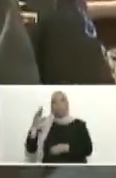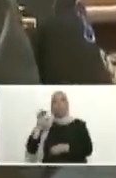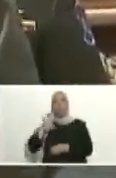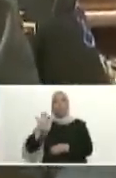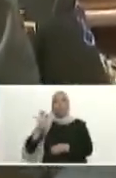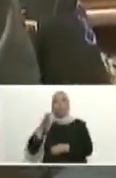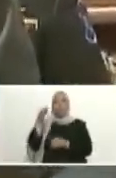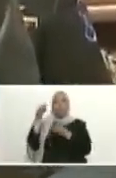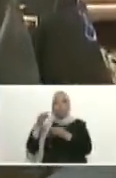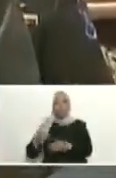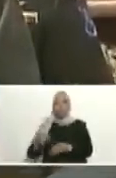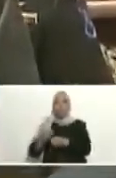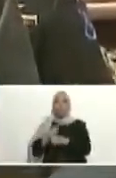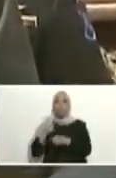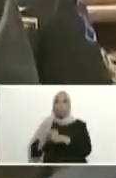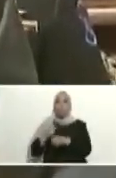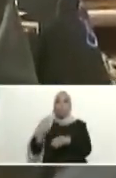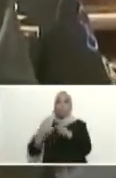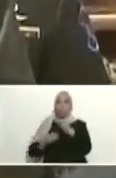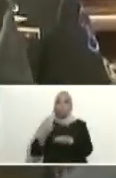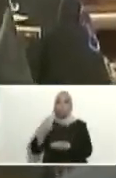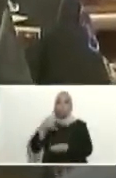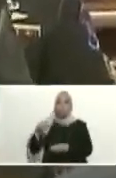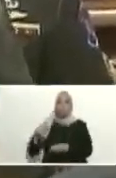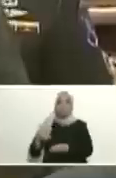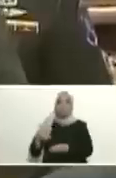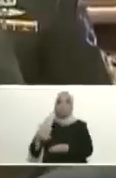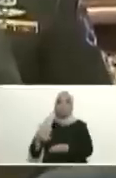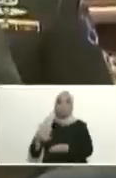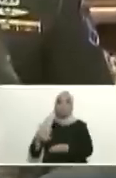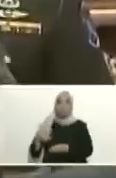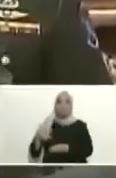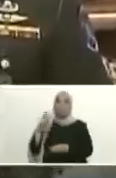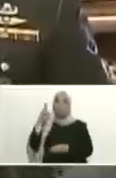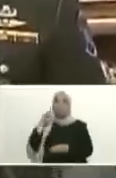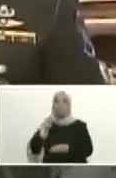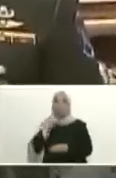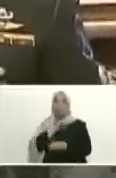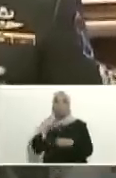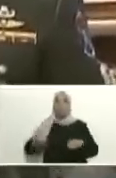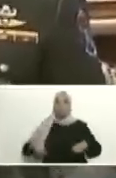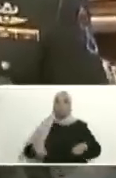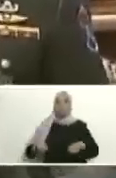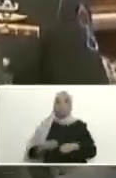patria exige de sus oficiales en la Armada Bolivariana.